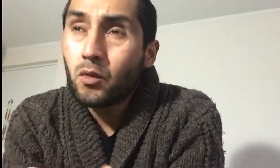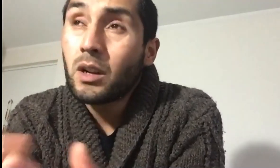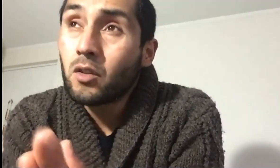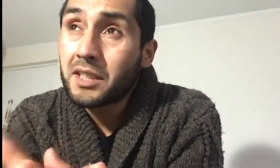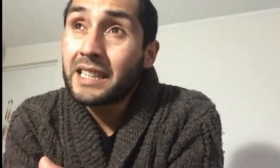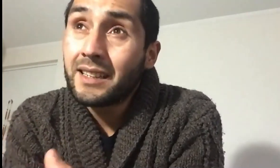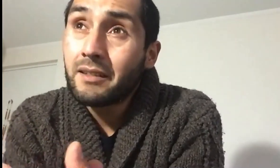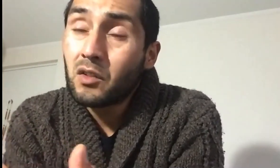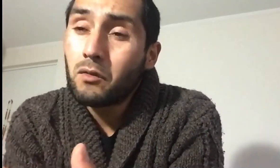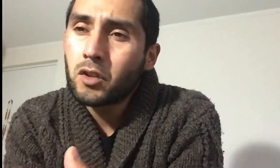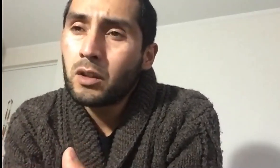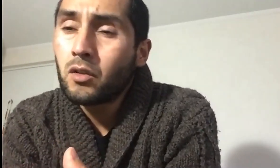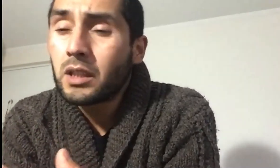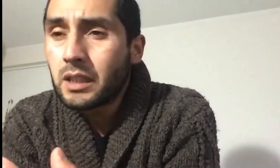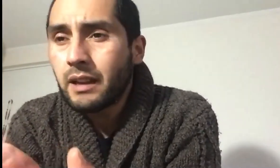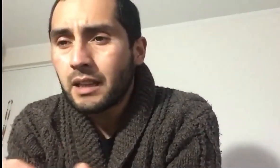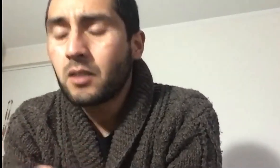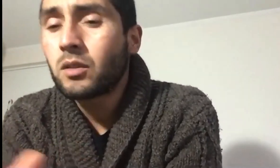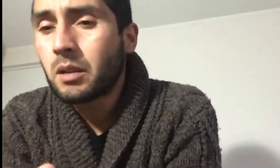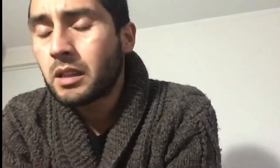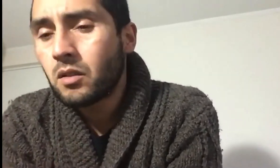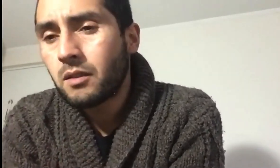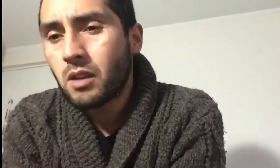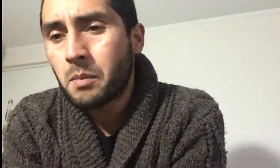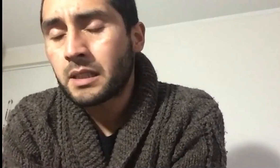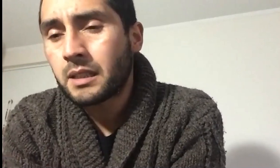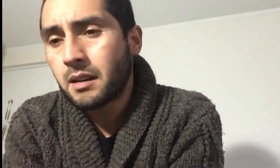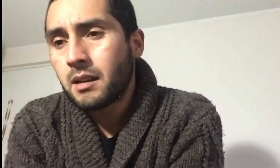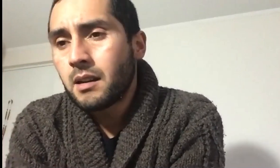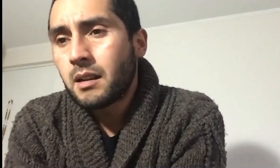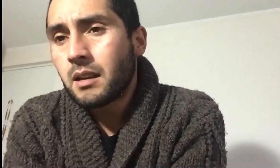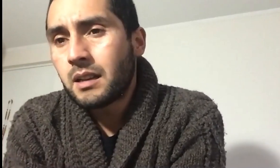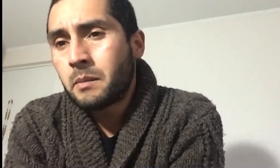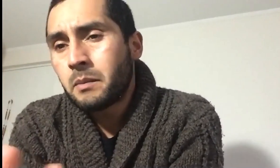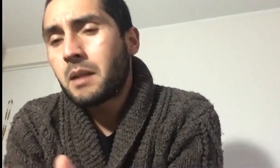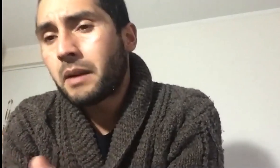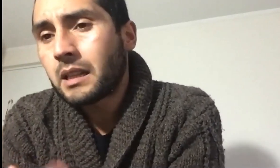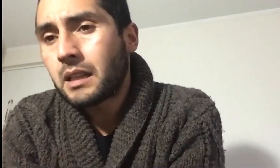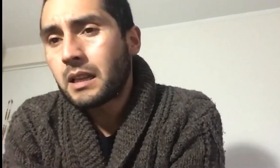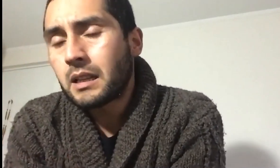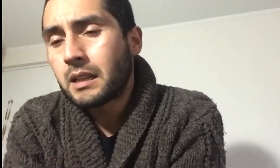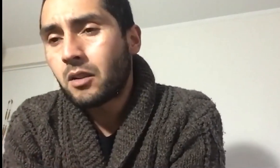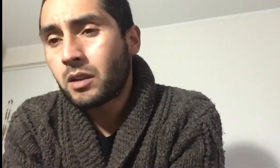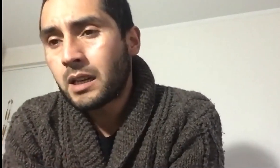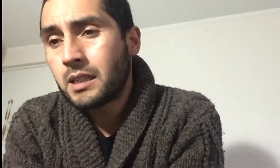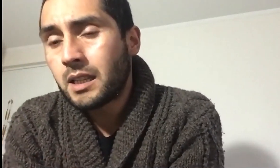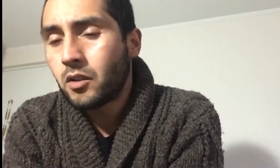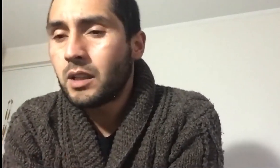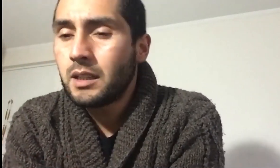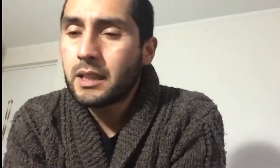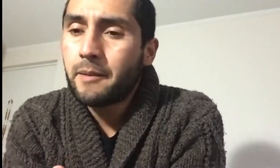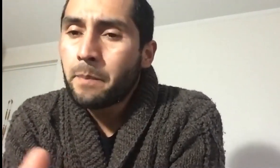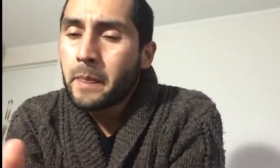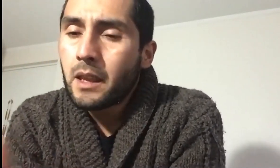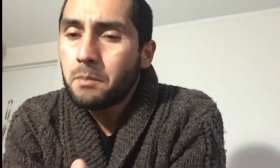pendiente algunas cosas que tienen que ver con funciones cognitivas y es justamente lo que voy a presentar en la primera parte de la jornada del día de